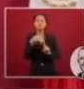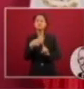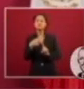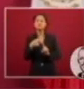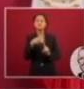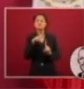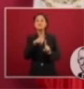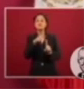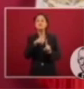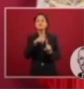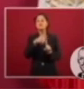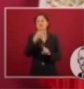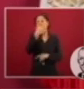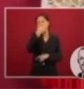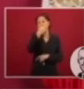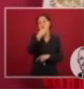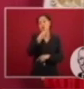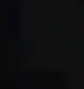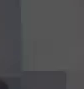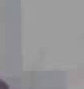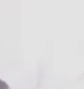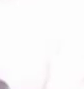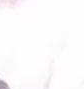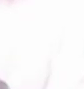muy conocido